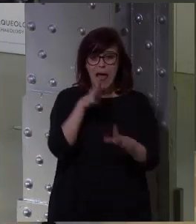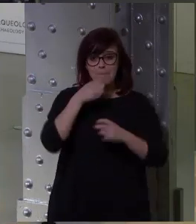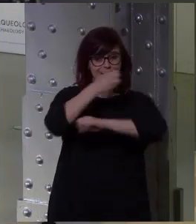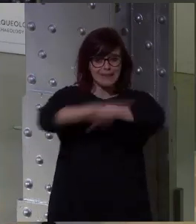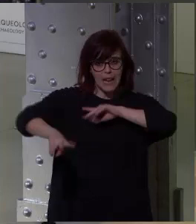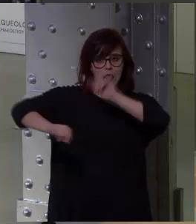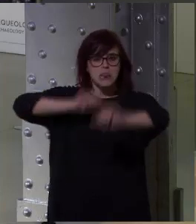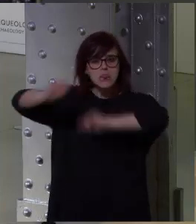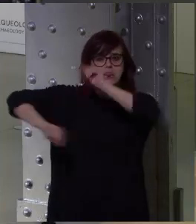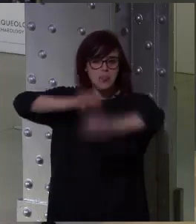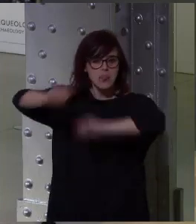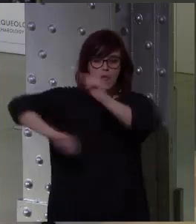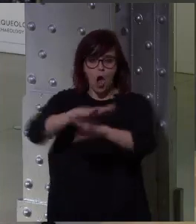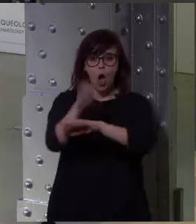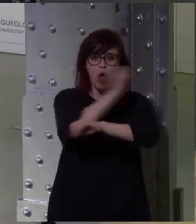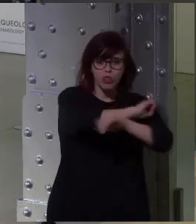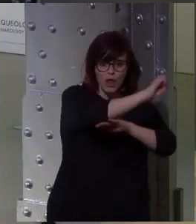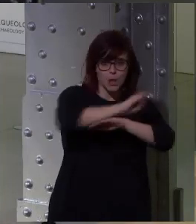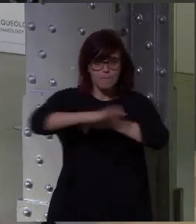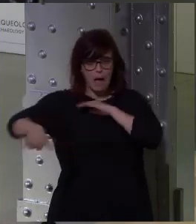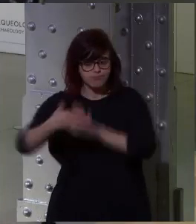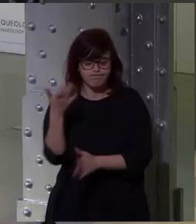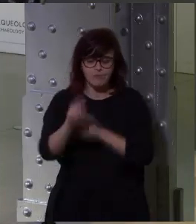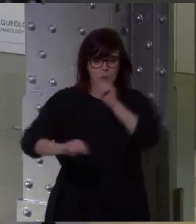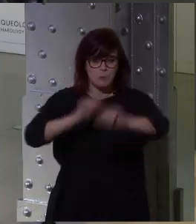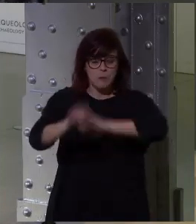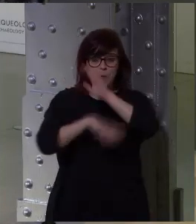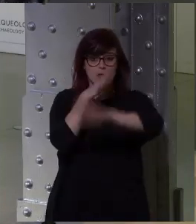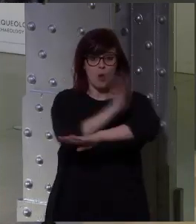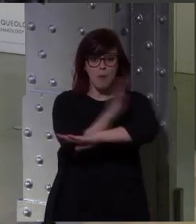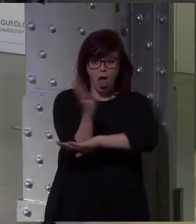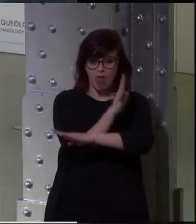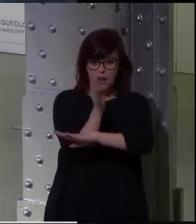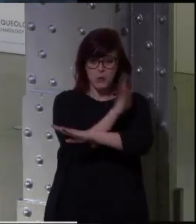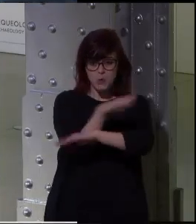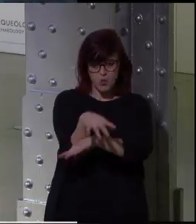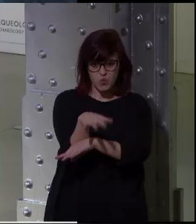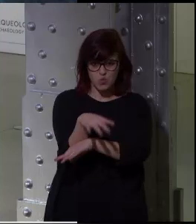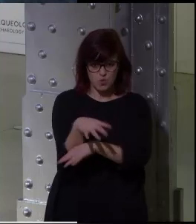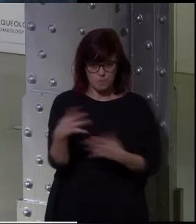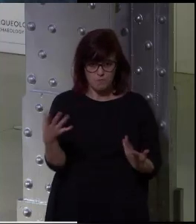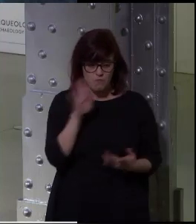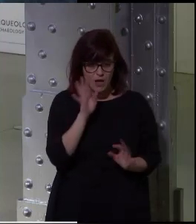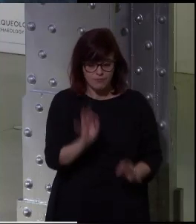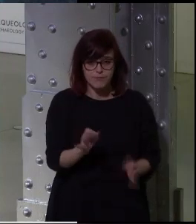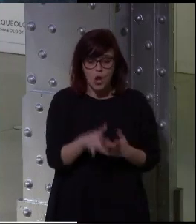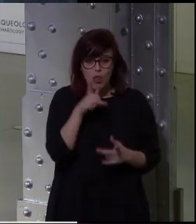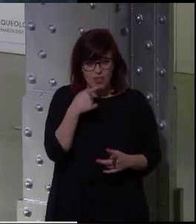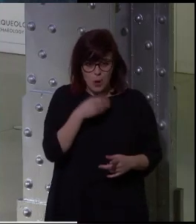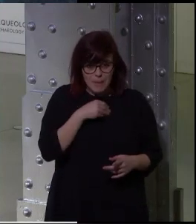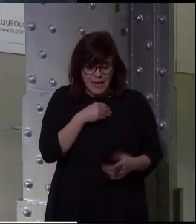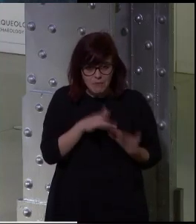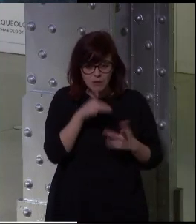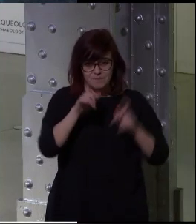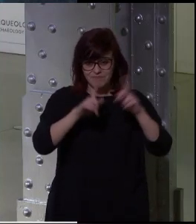el Mediterráneo y mares y océanos, y por eso esas praderas están así. Esta es una foto que, lo digo con tristeza,